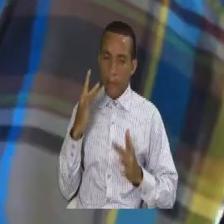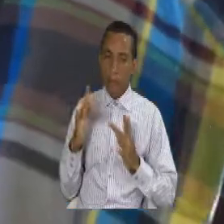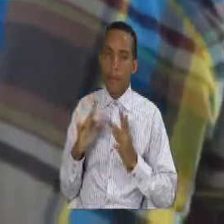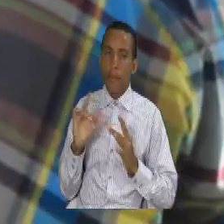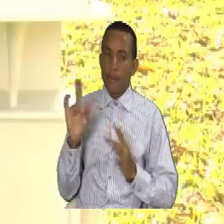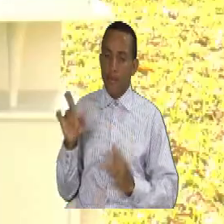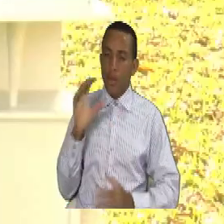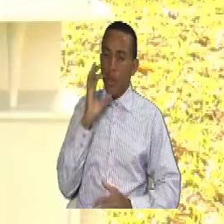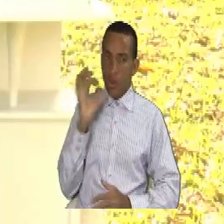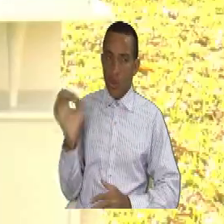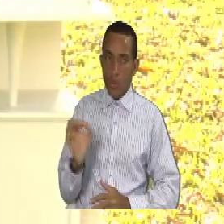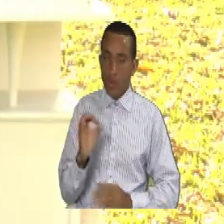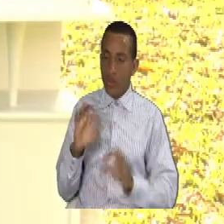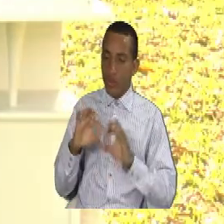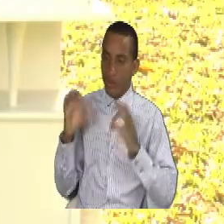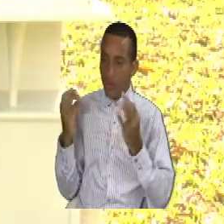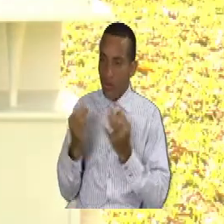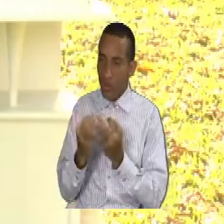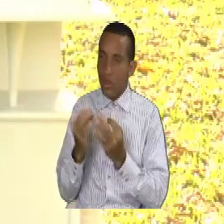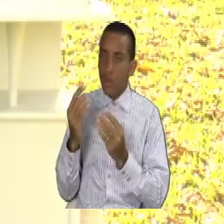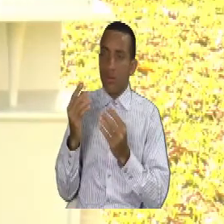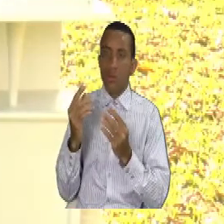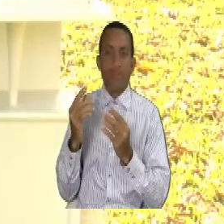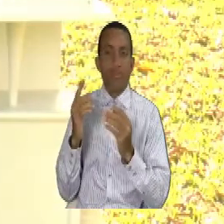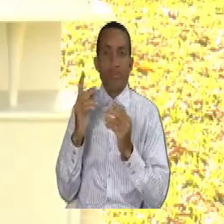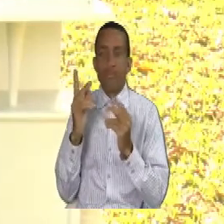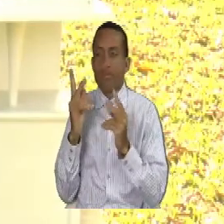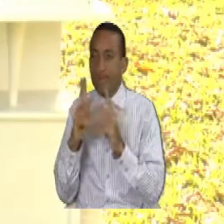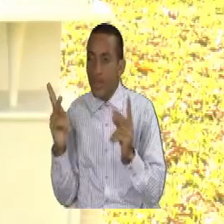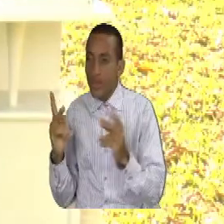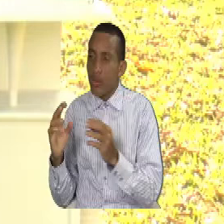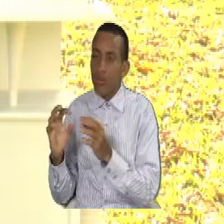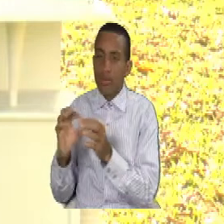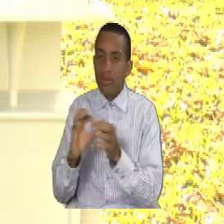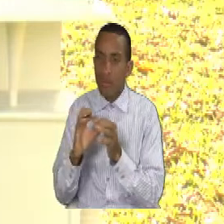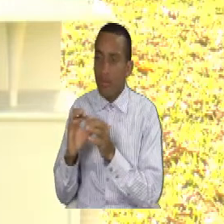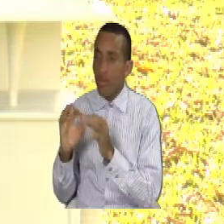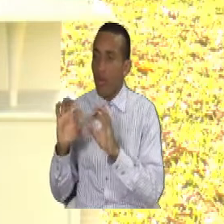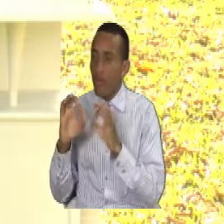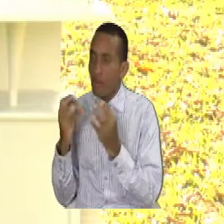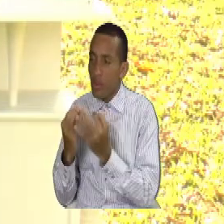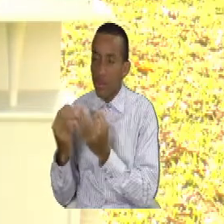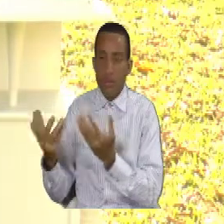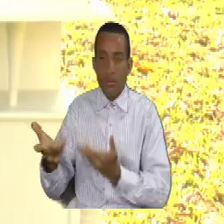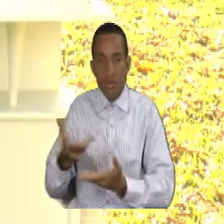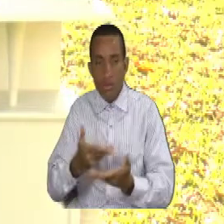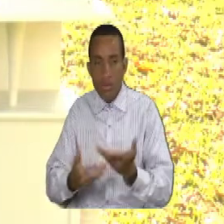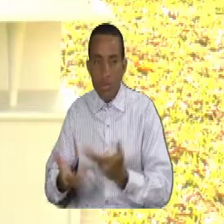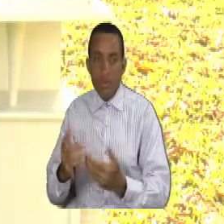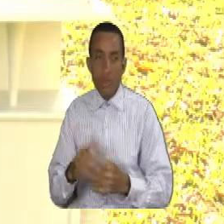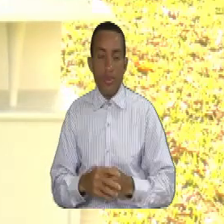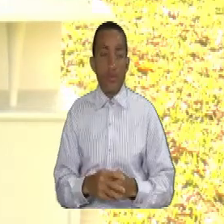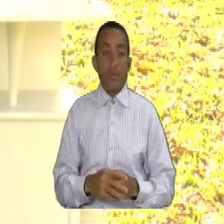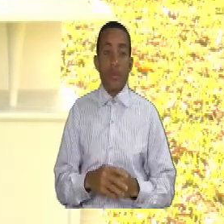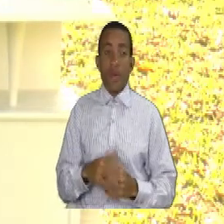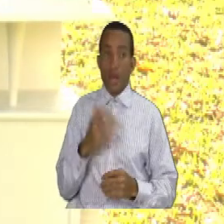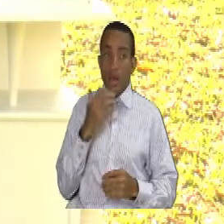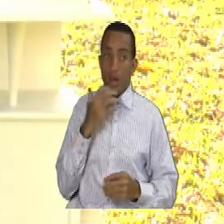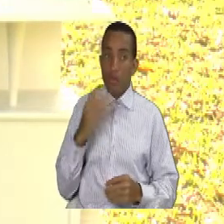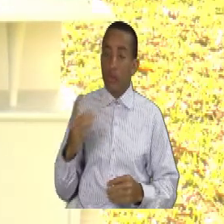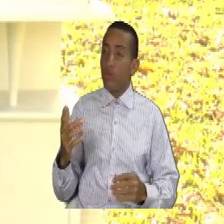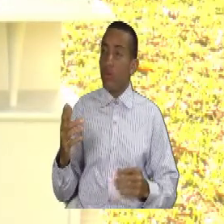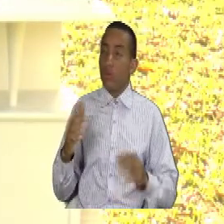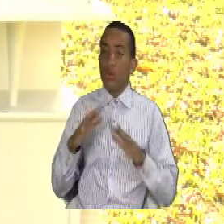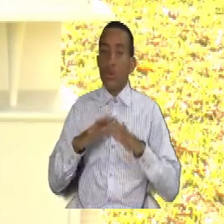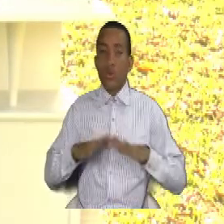compartir en familia y con personas muy cercanas incluso. La quisimos ambientar con la parte ambiental, con el